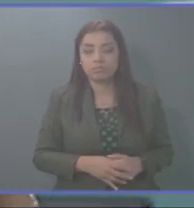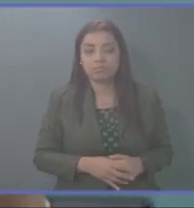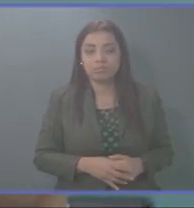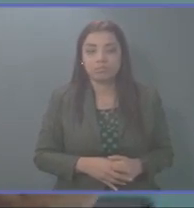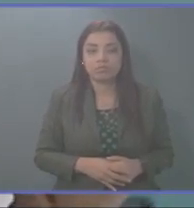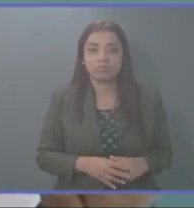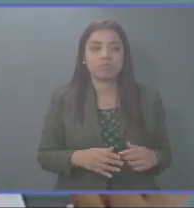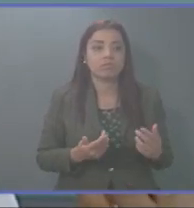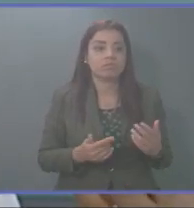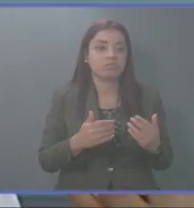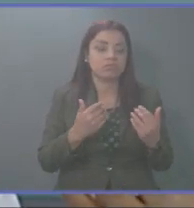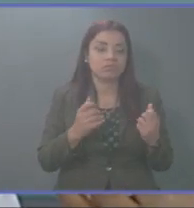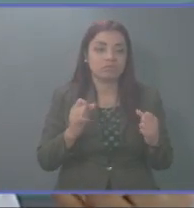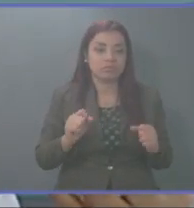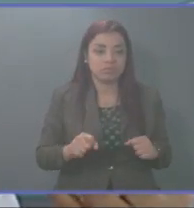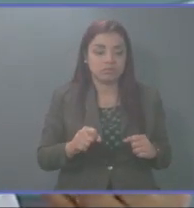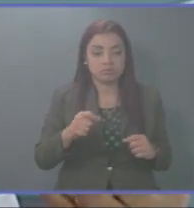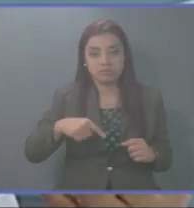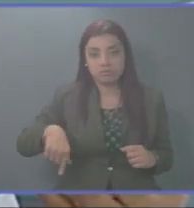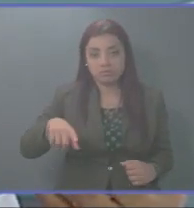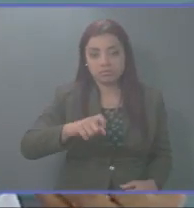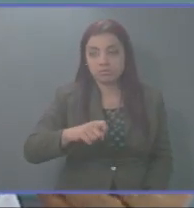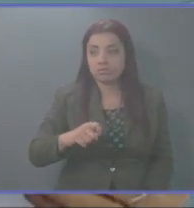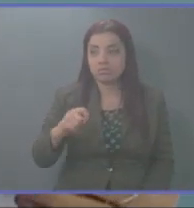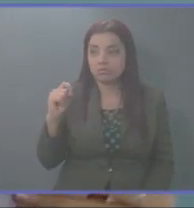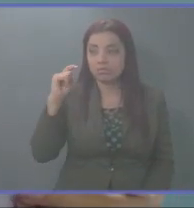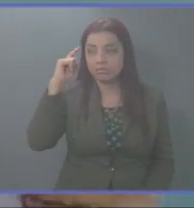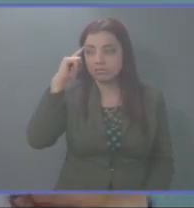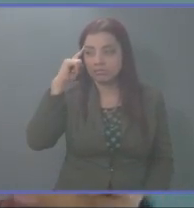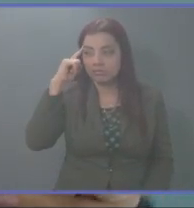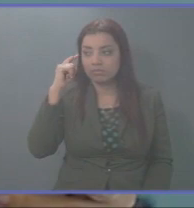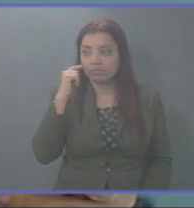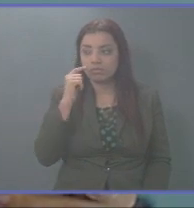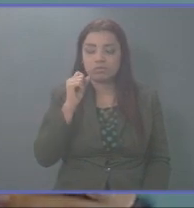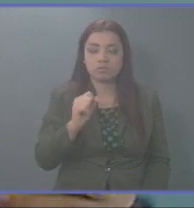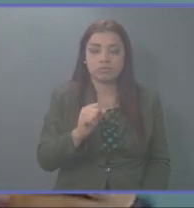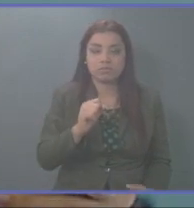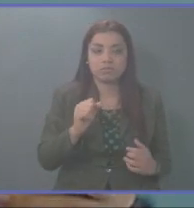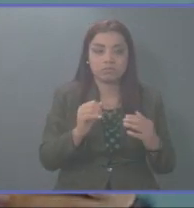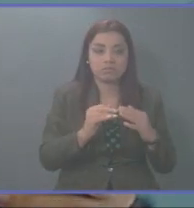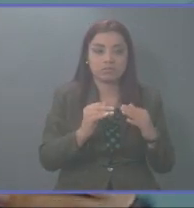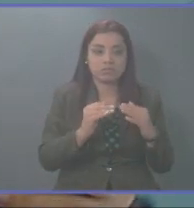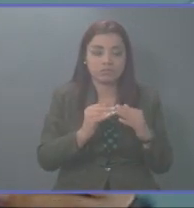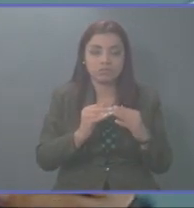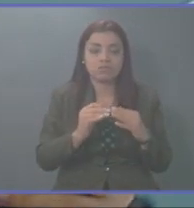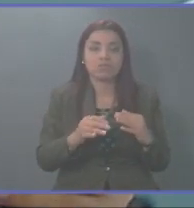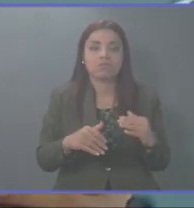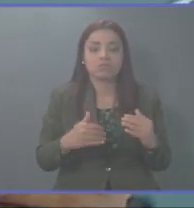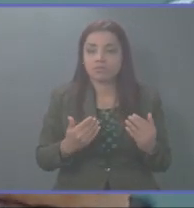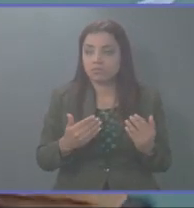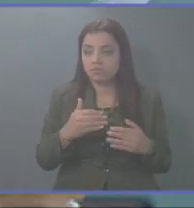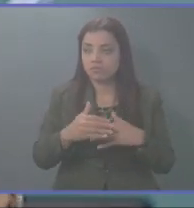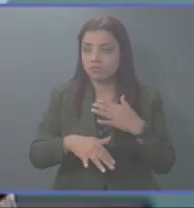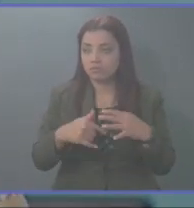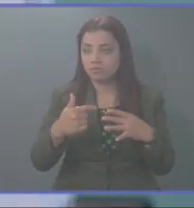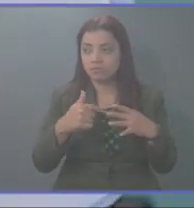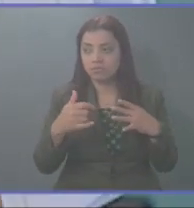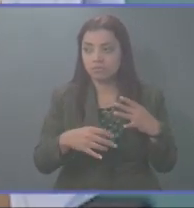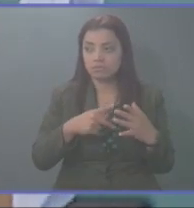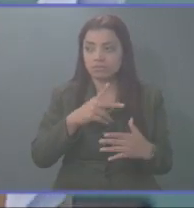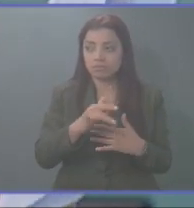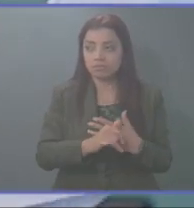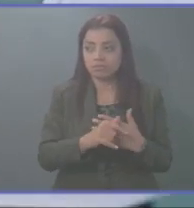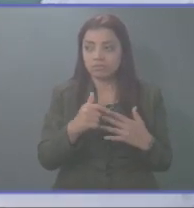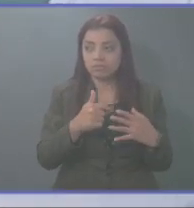Con base en las consideraciones antes expuestas, la comisión emite dictamen favorable, para lo cual adjunta el respectivo proyecto